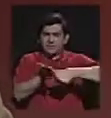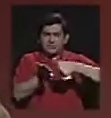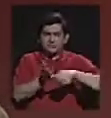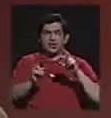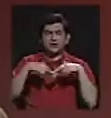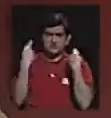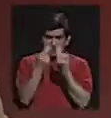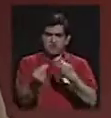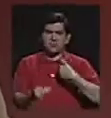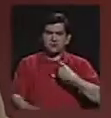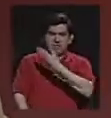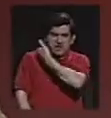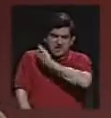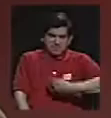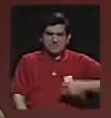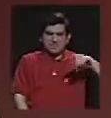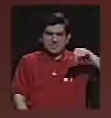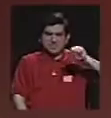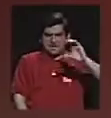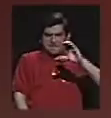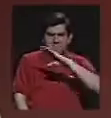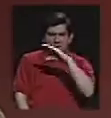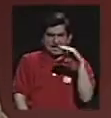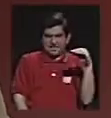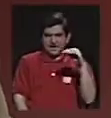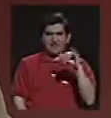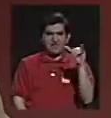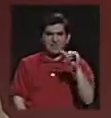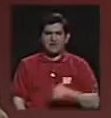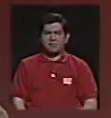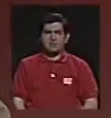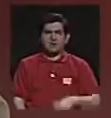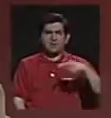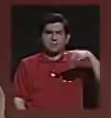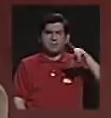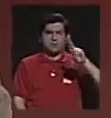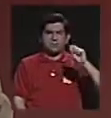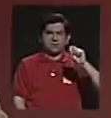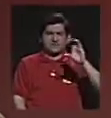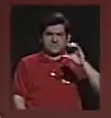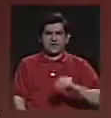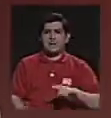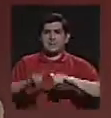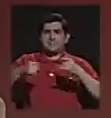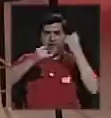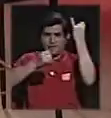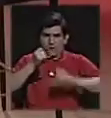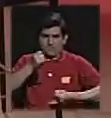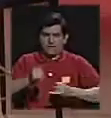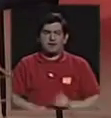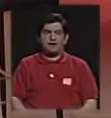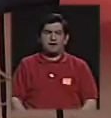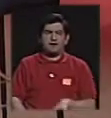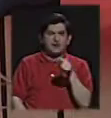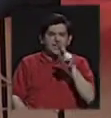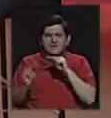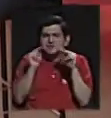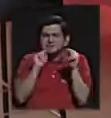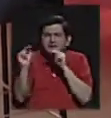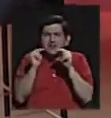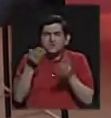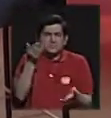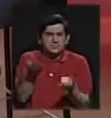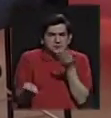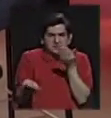reuniones, por ejemplo, la presidencia del PAC con la presidencia del PUSC, pero al final esas negociaciones